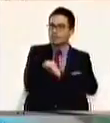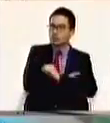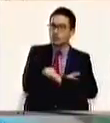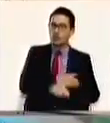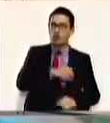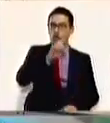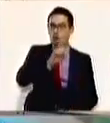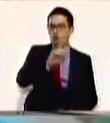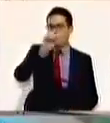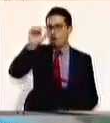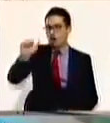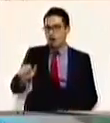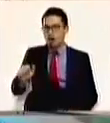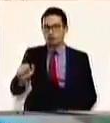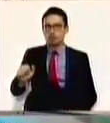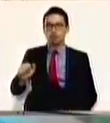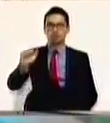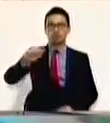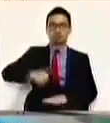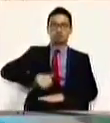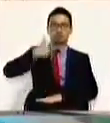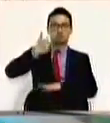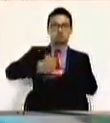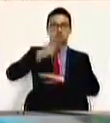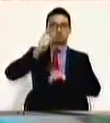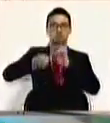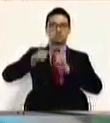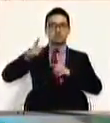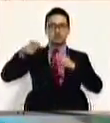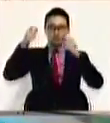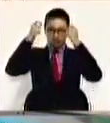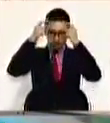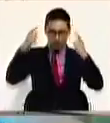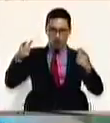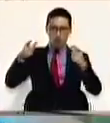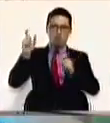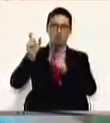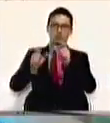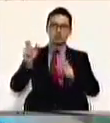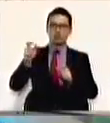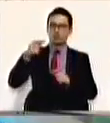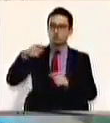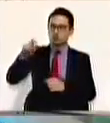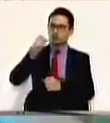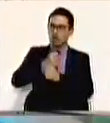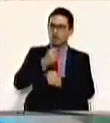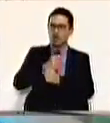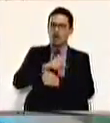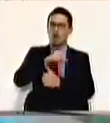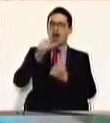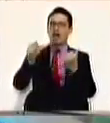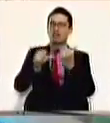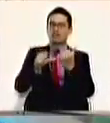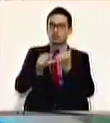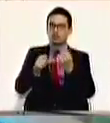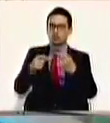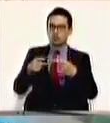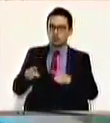ministras, altos dignatarios del Estado, agentes suyos, asesores suyos?